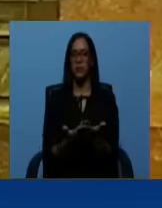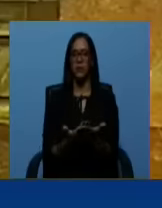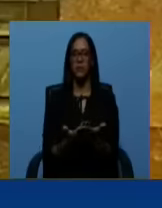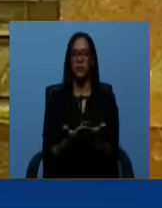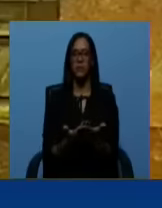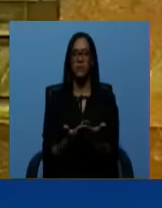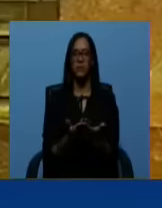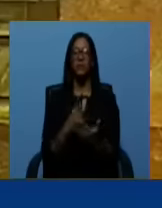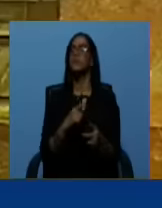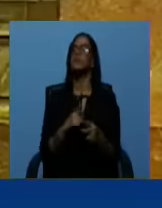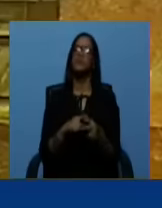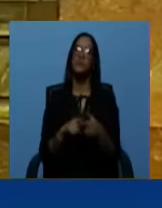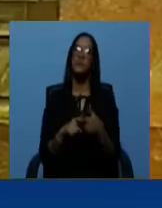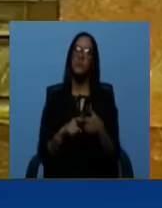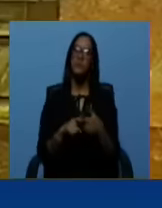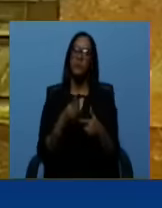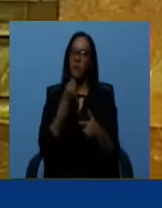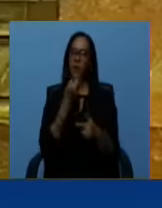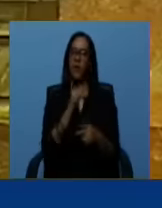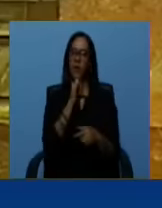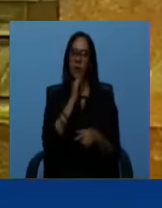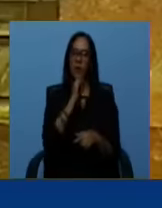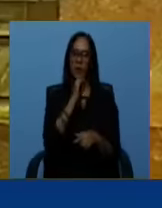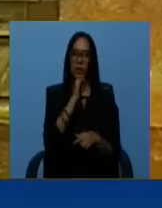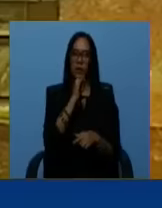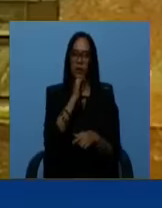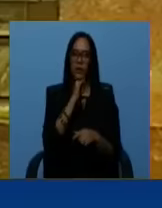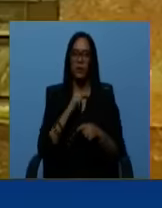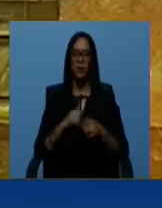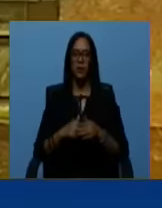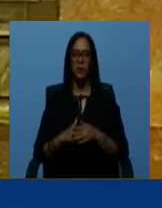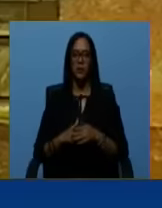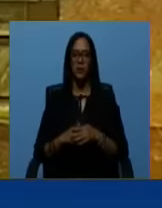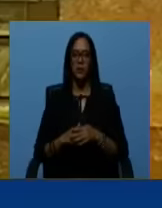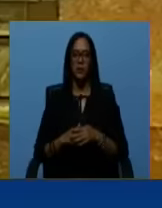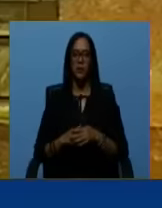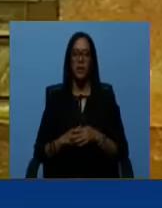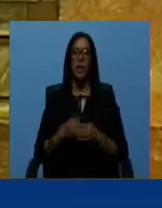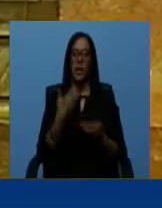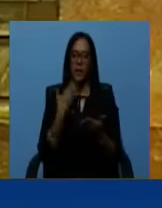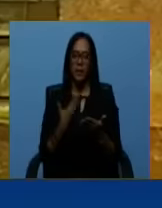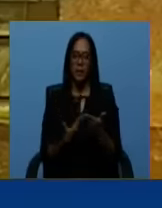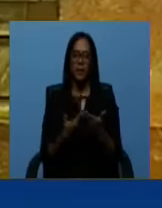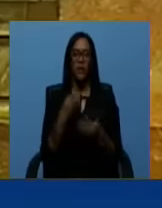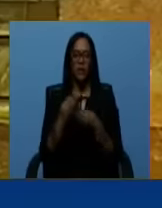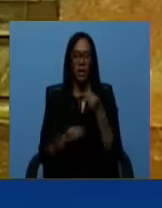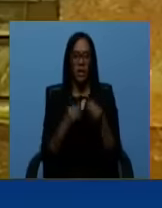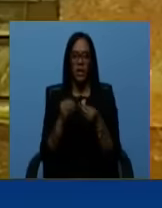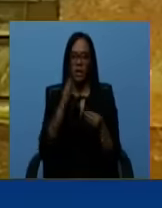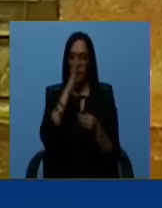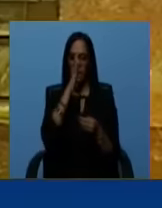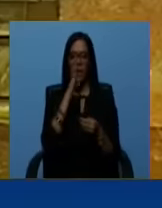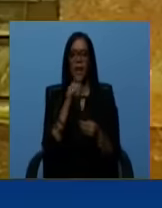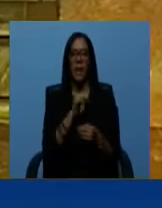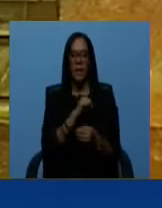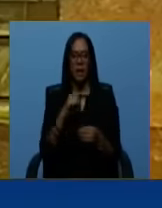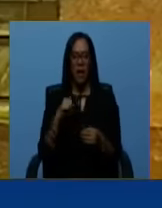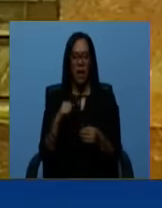que es muy buena noticia que la petición que le he hecho a la banca privada